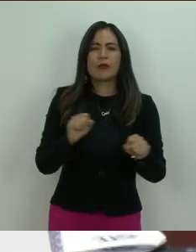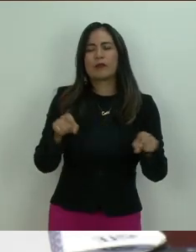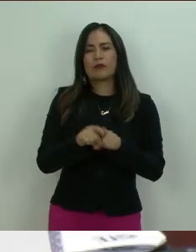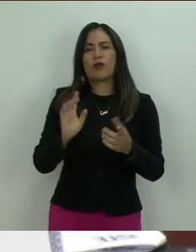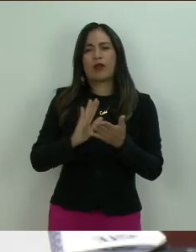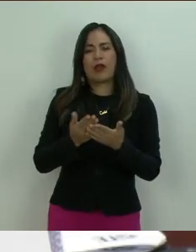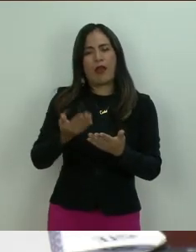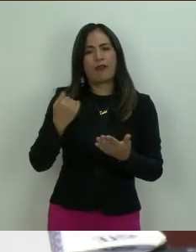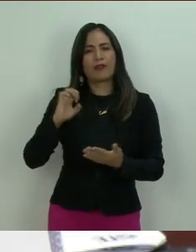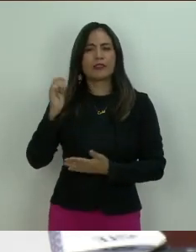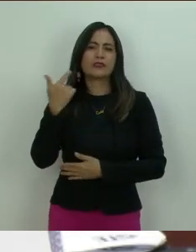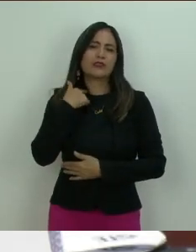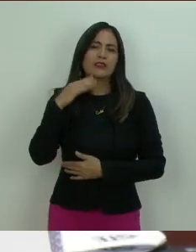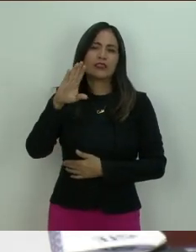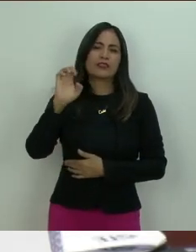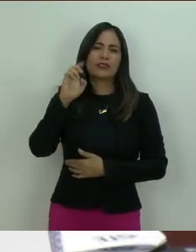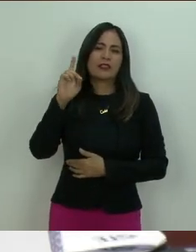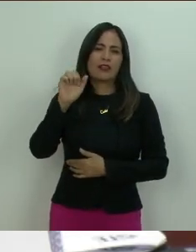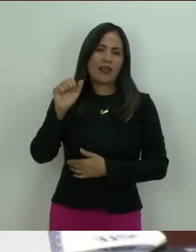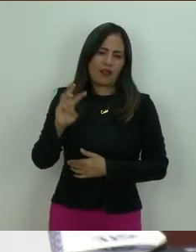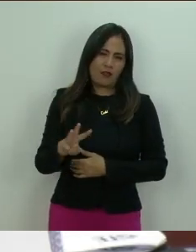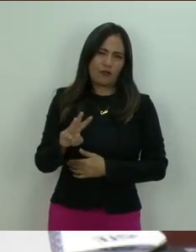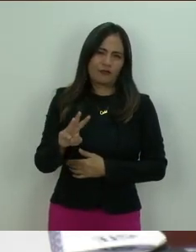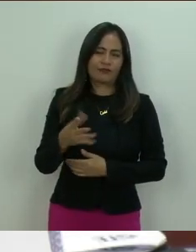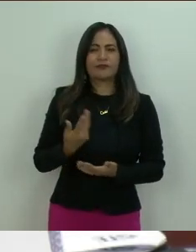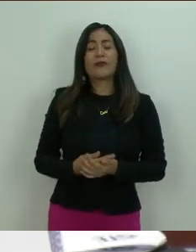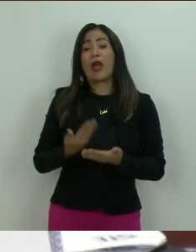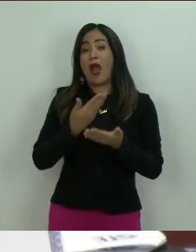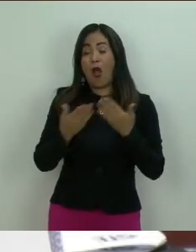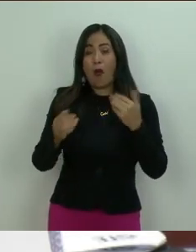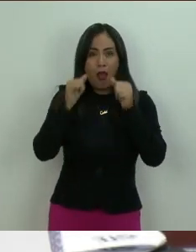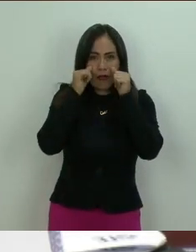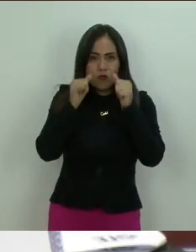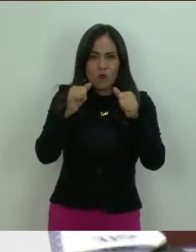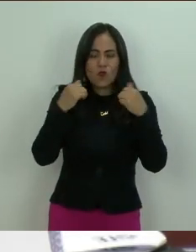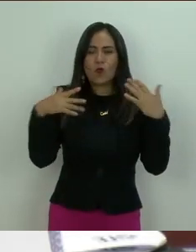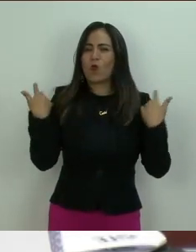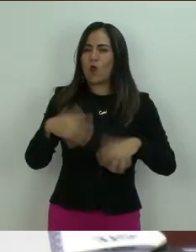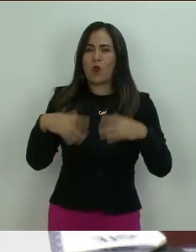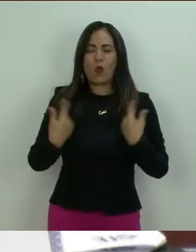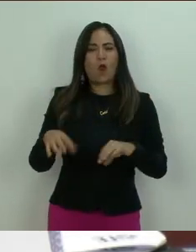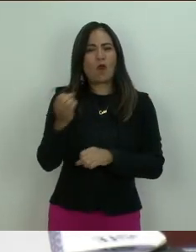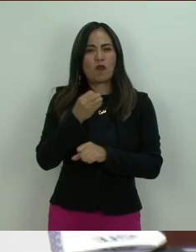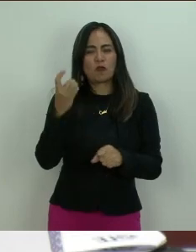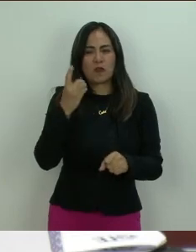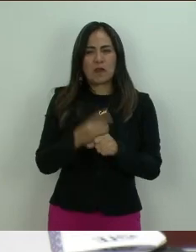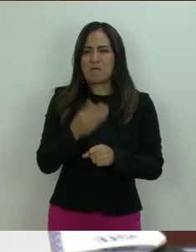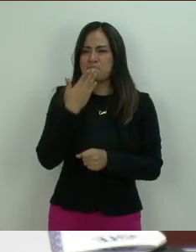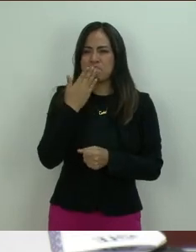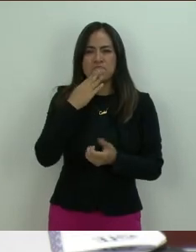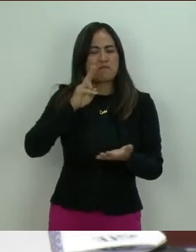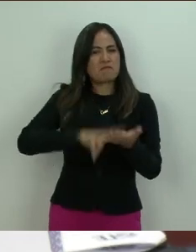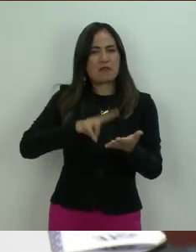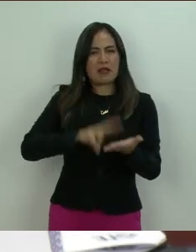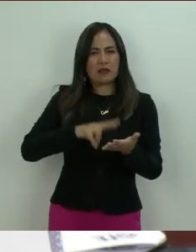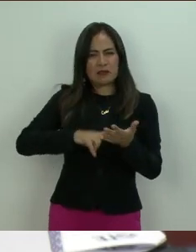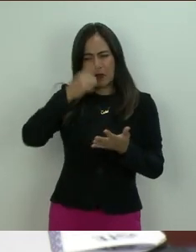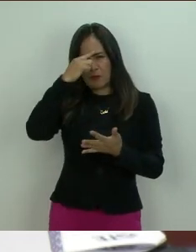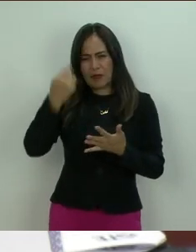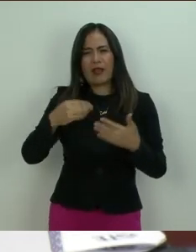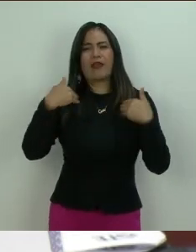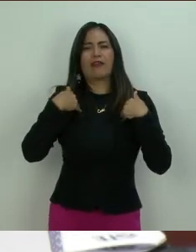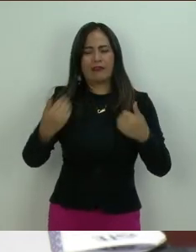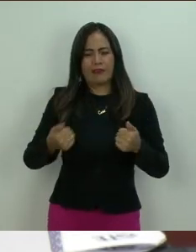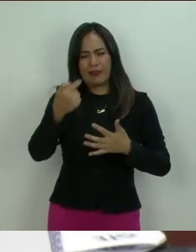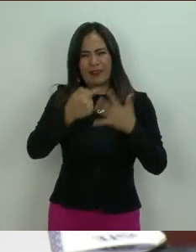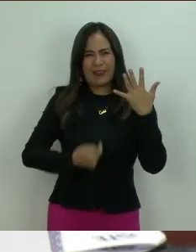CEDAW. Escucharla va a ser una oportunidad invaluable para comprender no solo los contenidos jurídicos de este